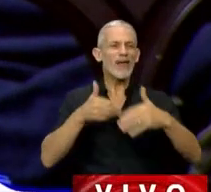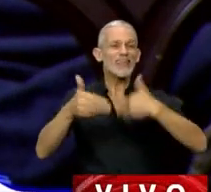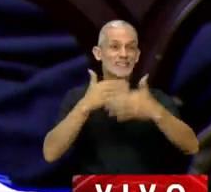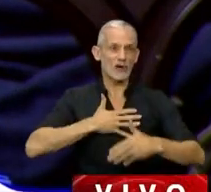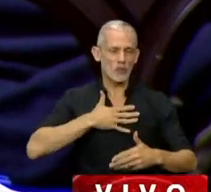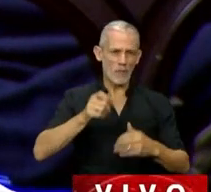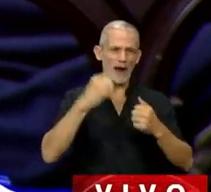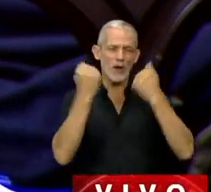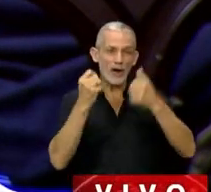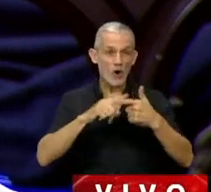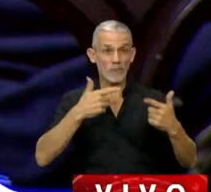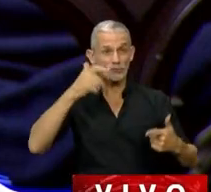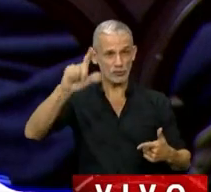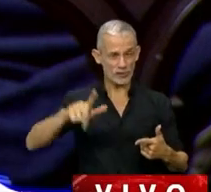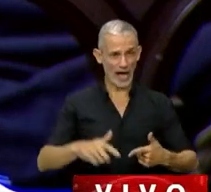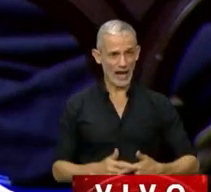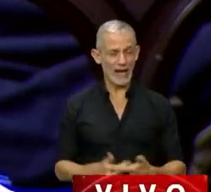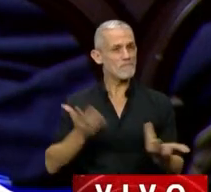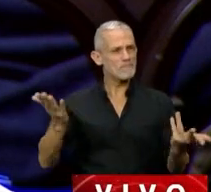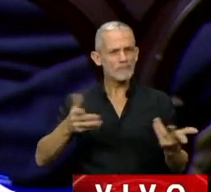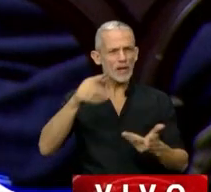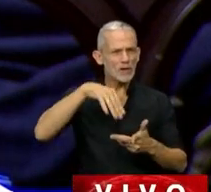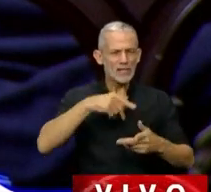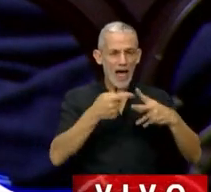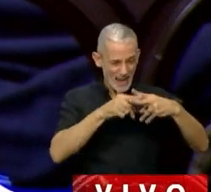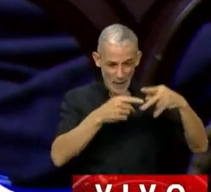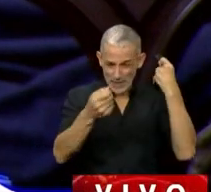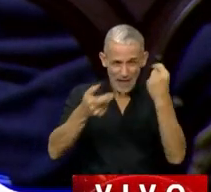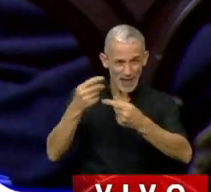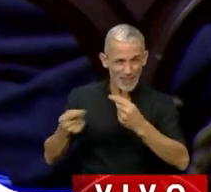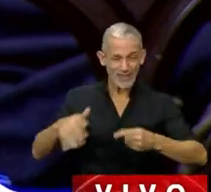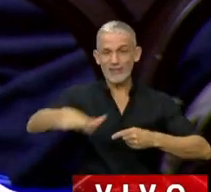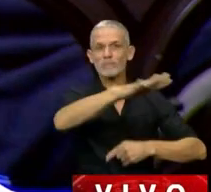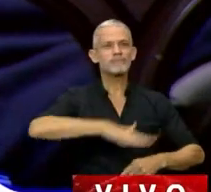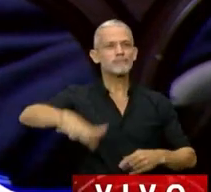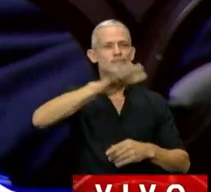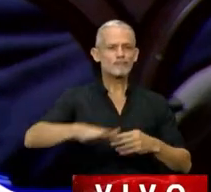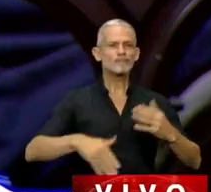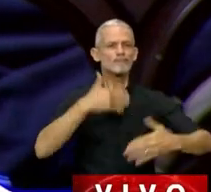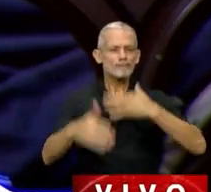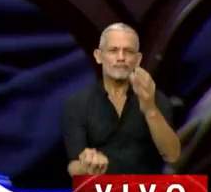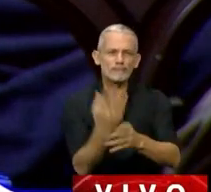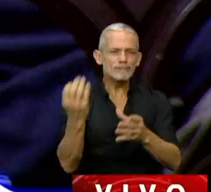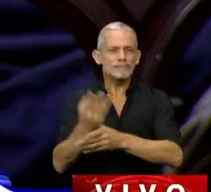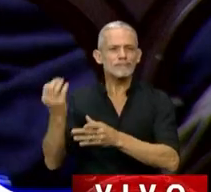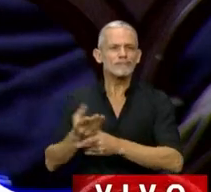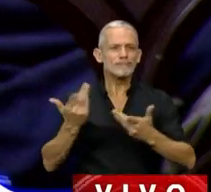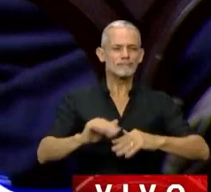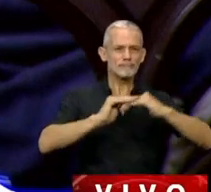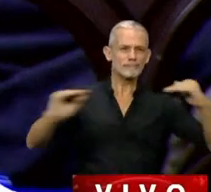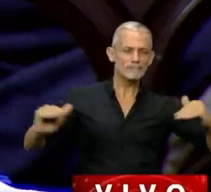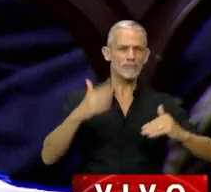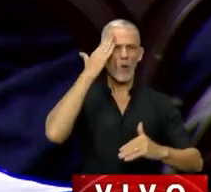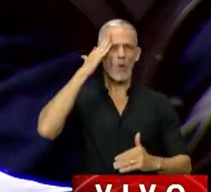humano, económico y social, tendiendo las herramientas necesarias para seguir creando y